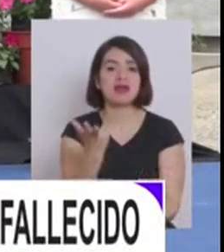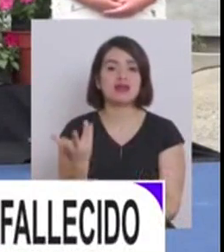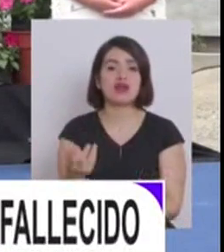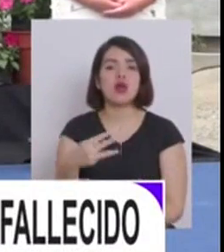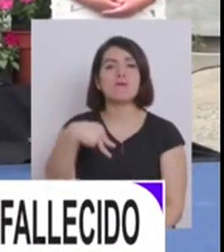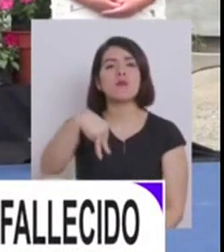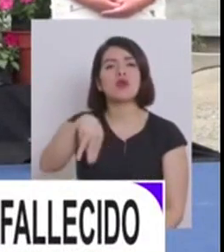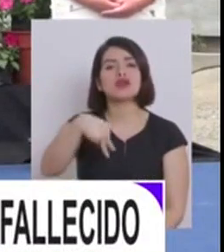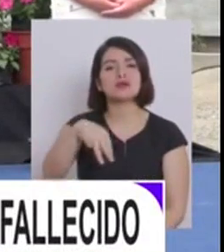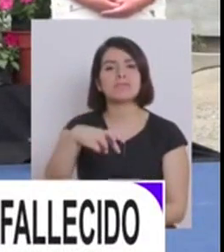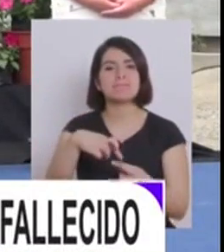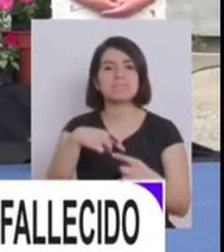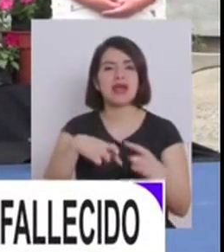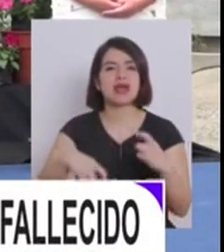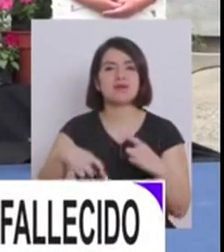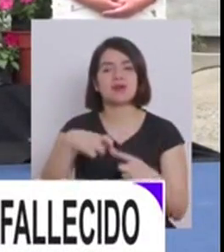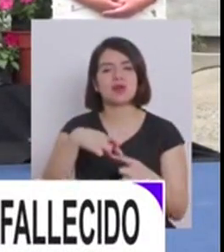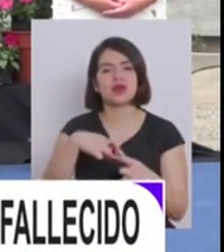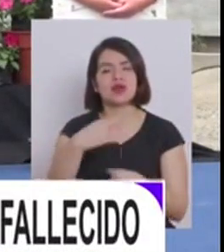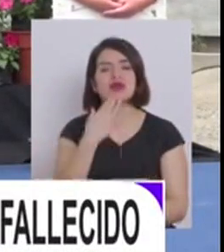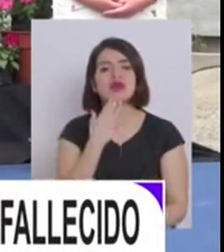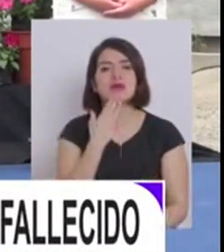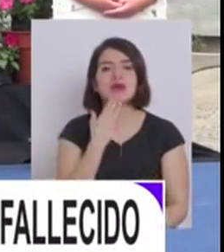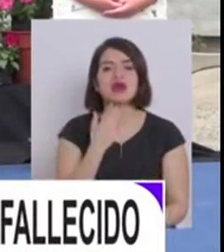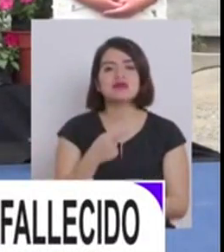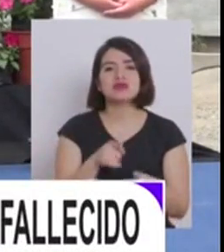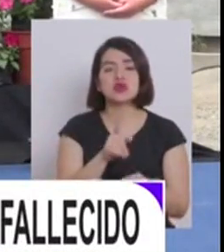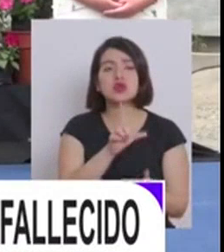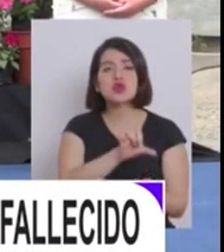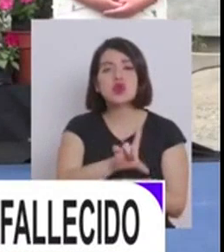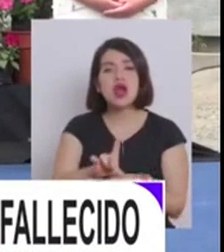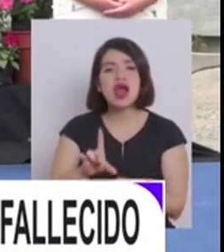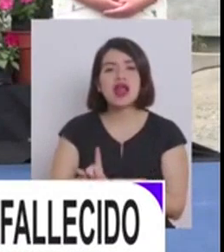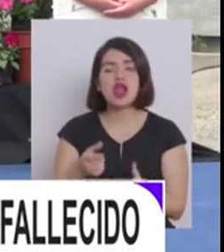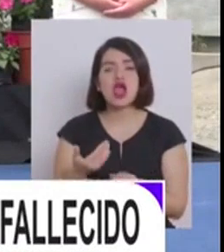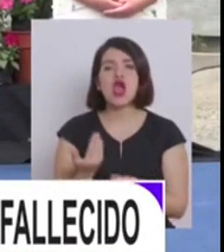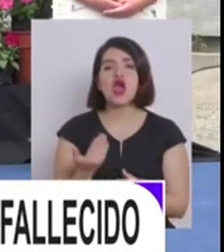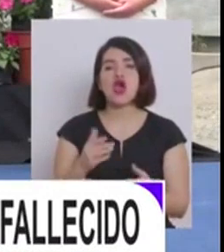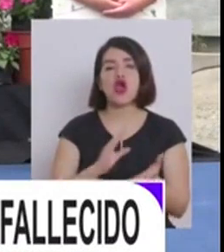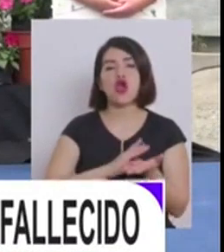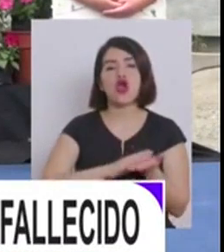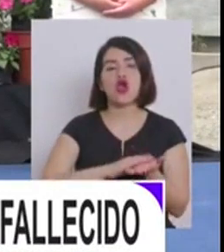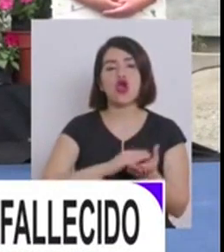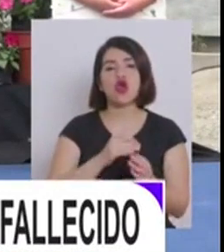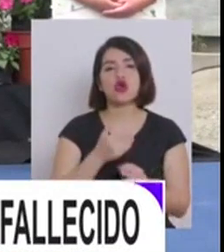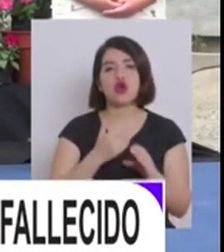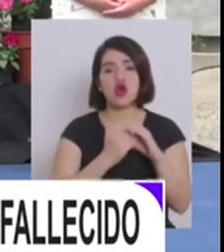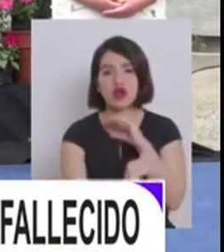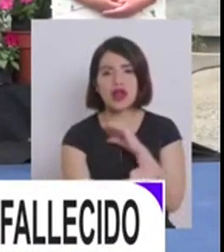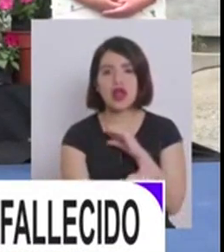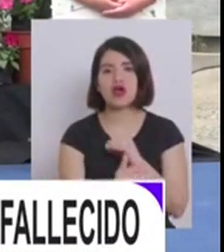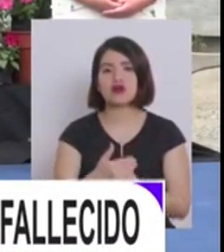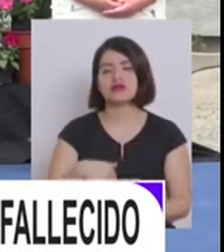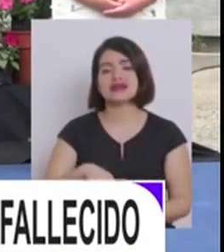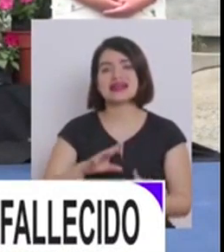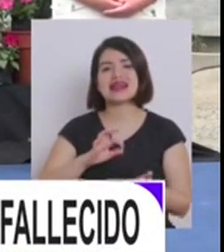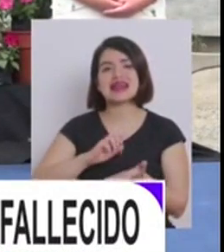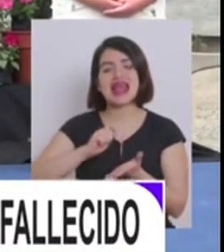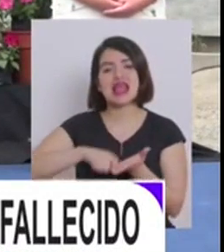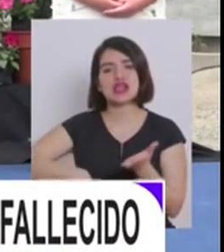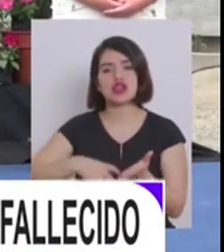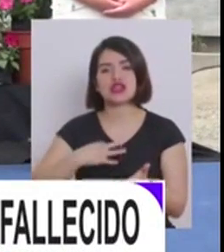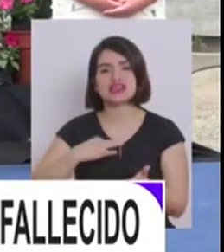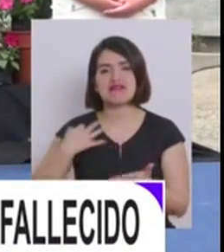municipalidad de Panguipulli, las oficinas de correos, las oficinas del registro civil, las oficinas de Chile Atiende,